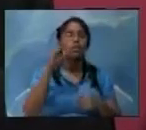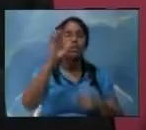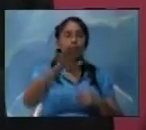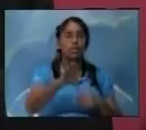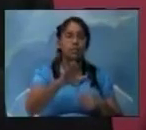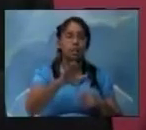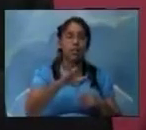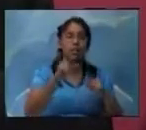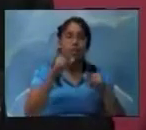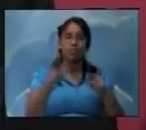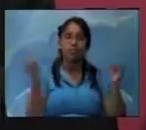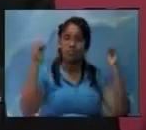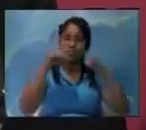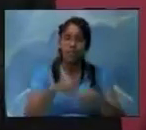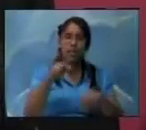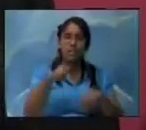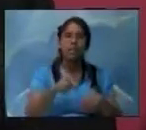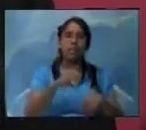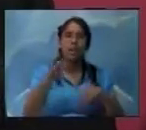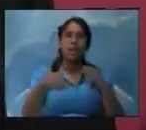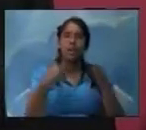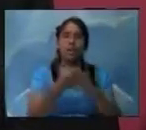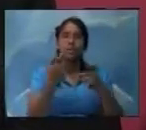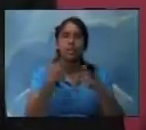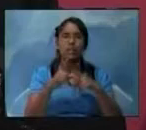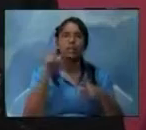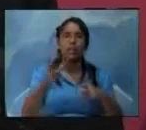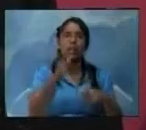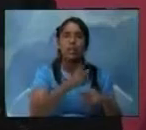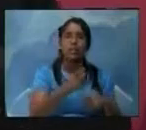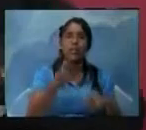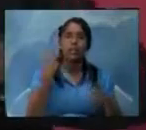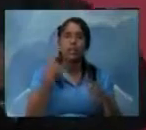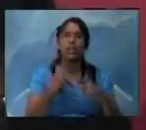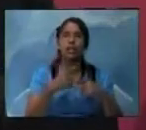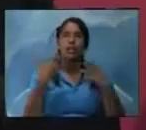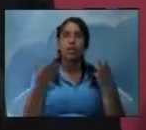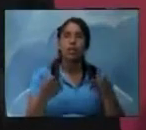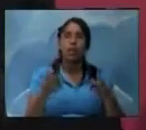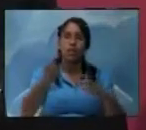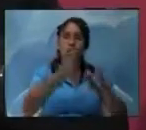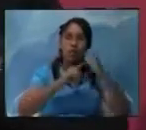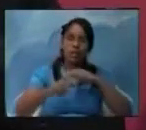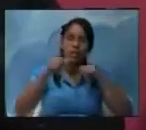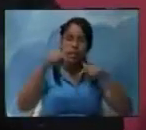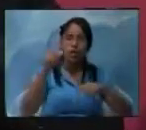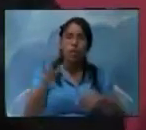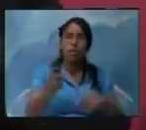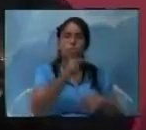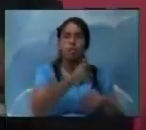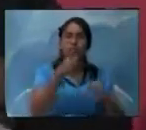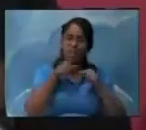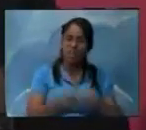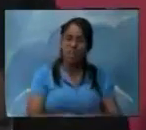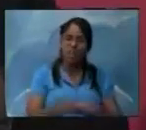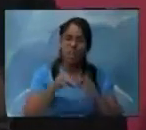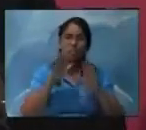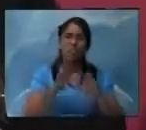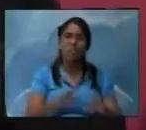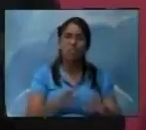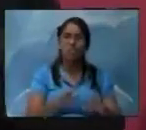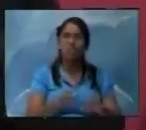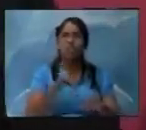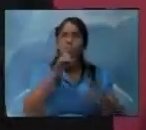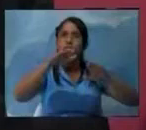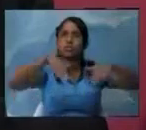estaba enfatizando acá. Los sátrapas y los capitanes y estas personas quedaron plasmadas,